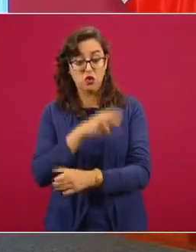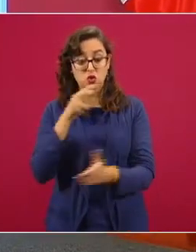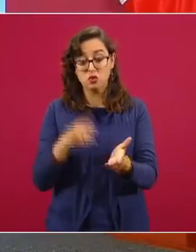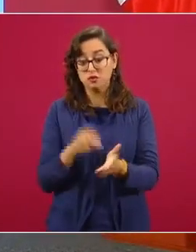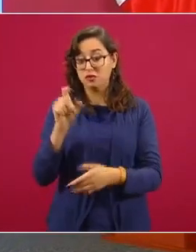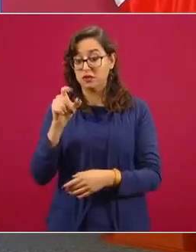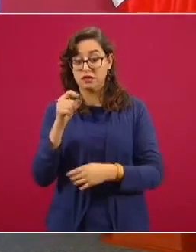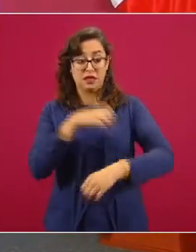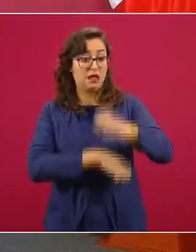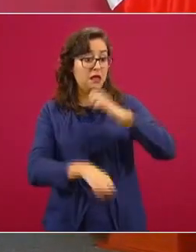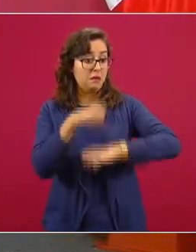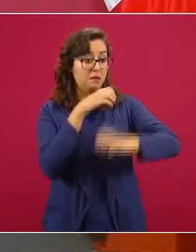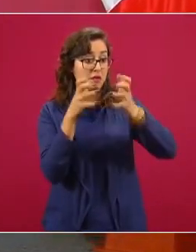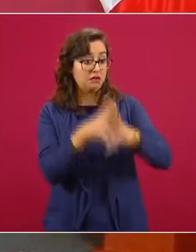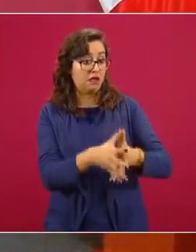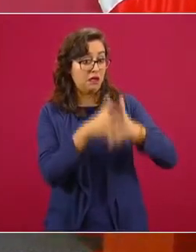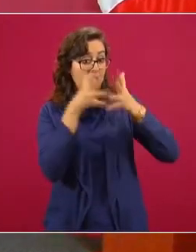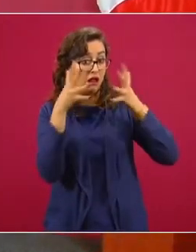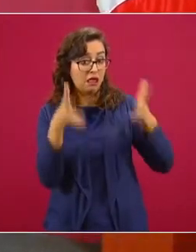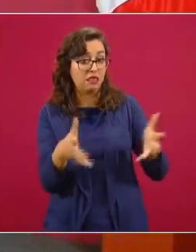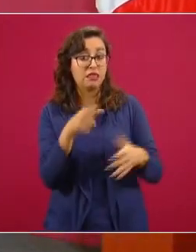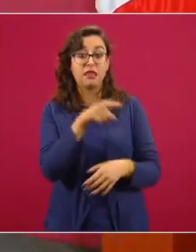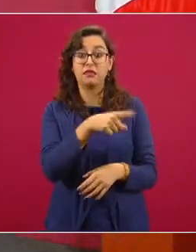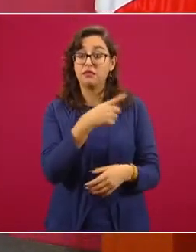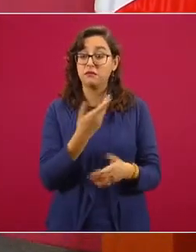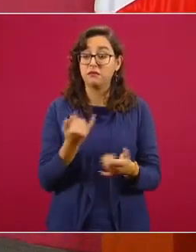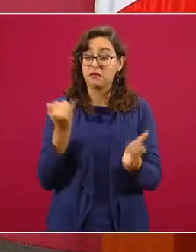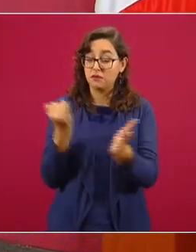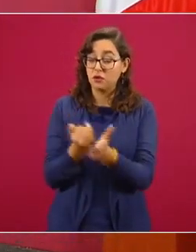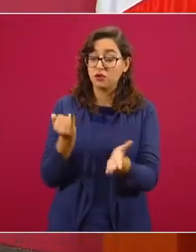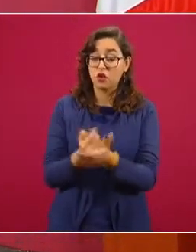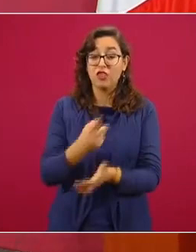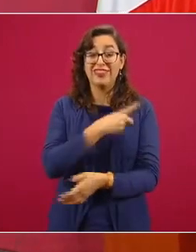han pagado de deudas